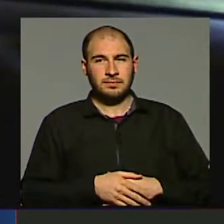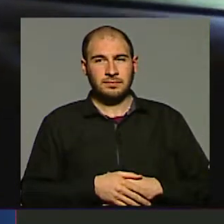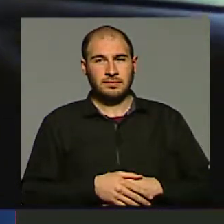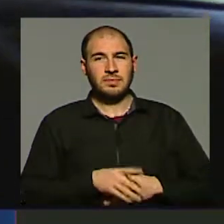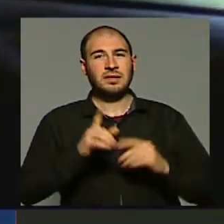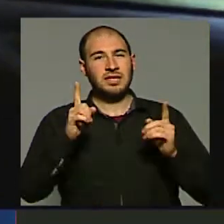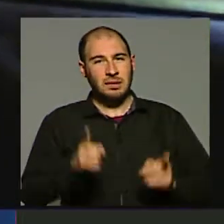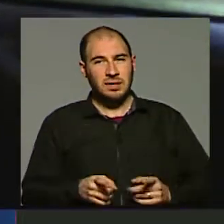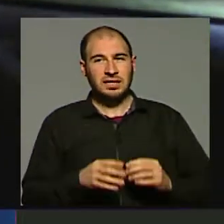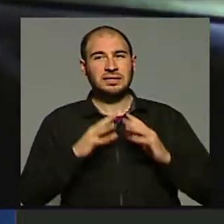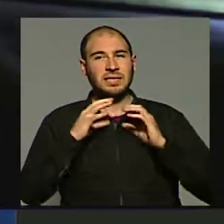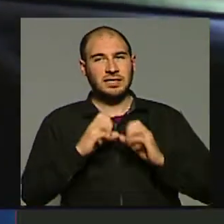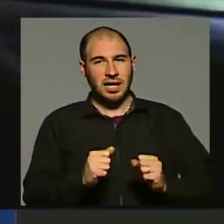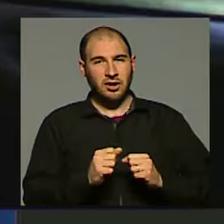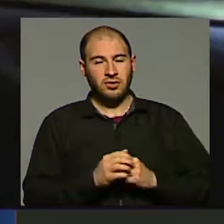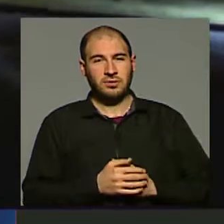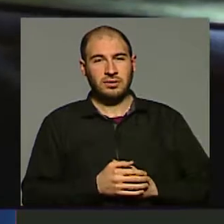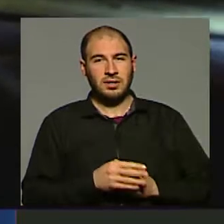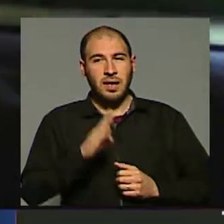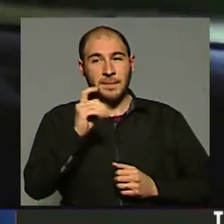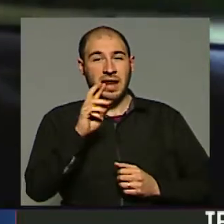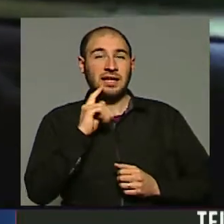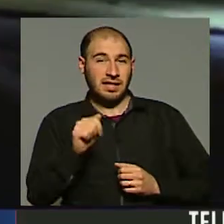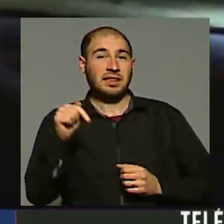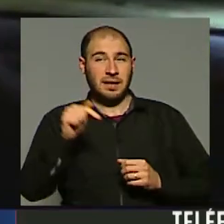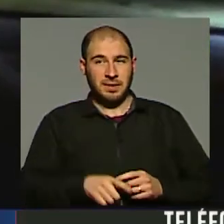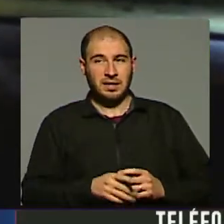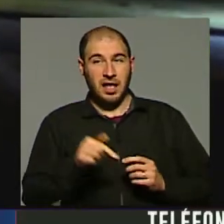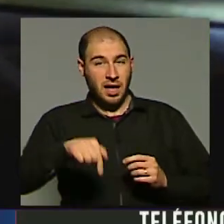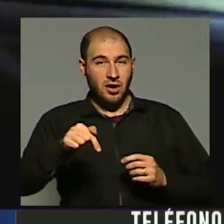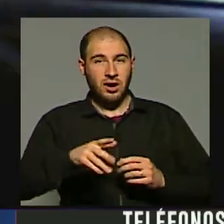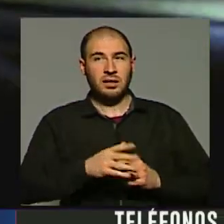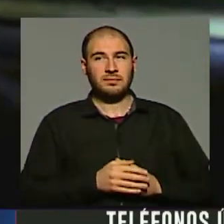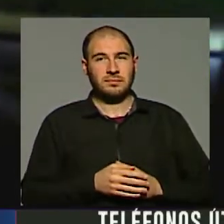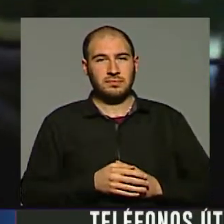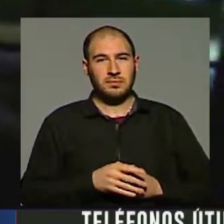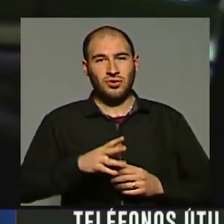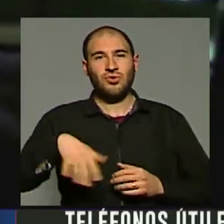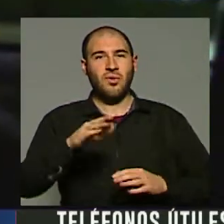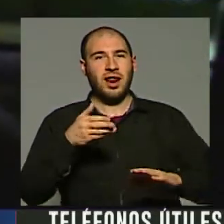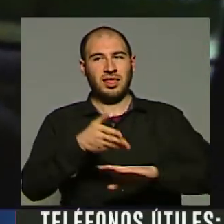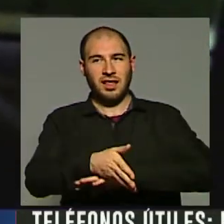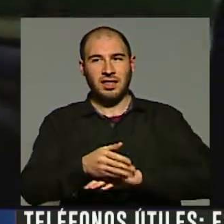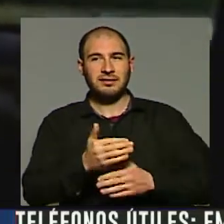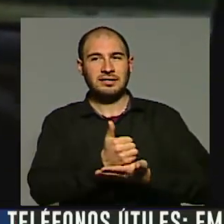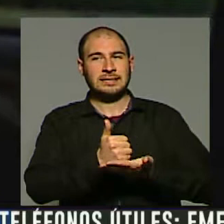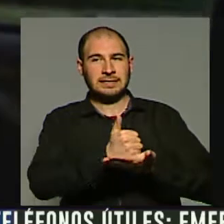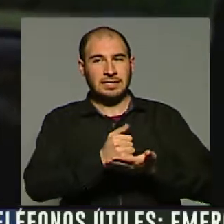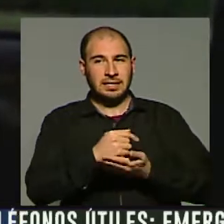Está también el secretario de Barata en este momento en el hall